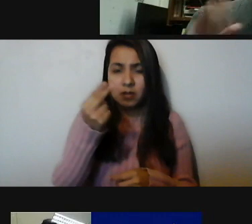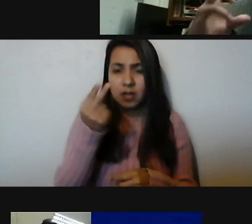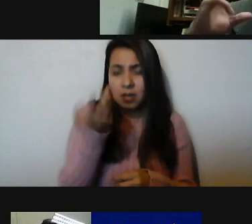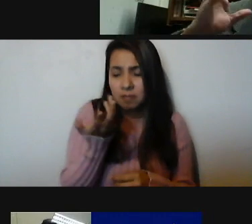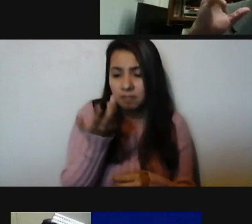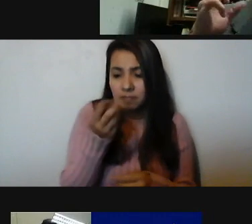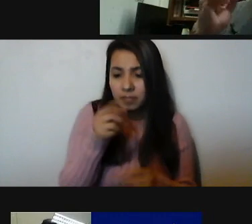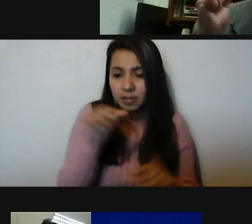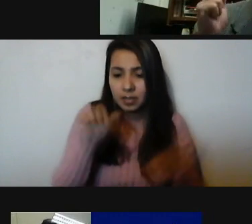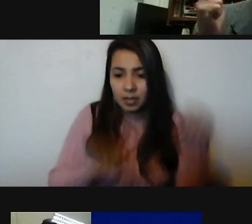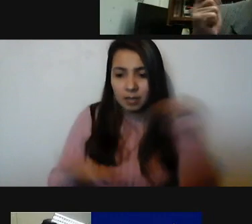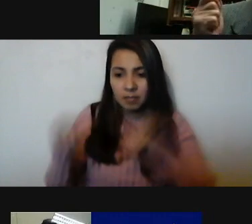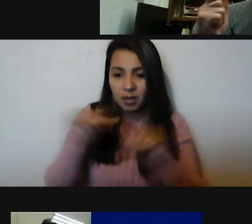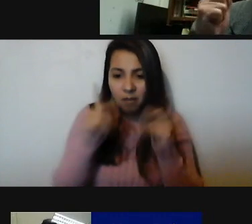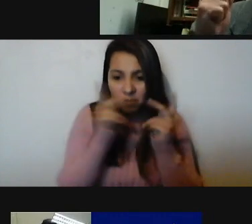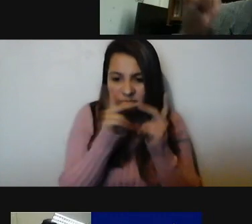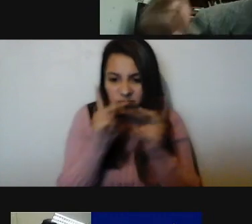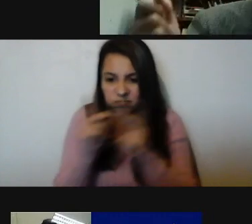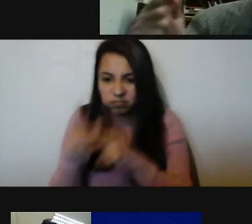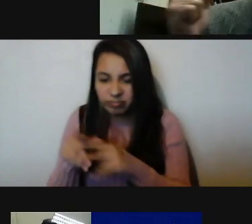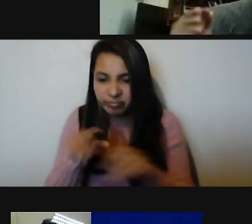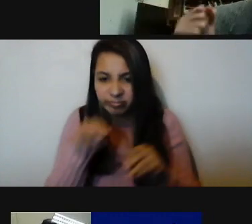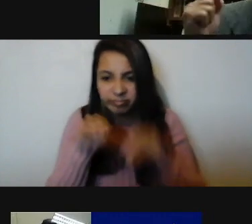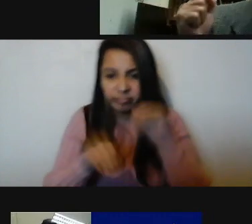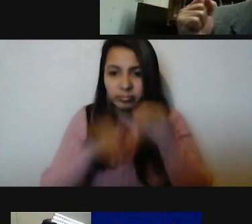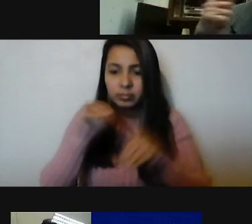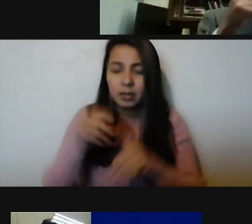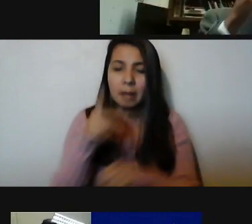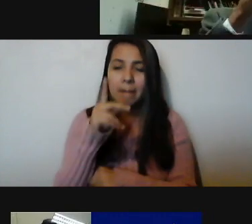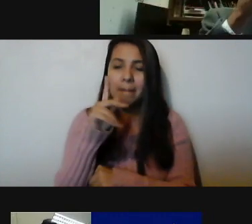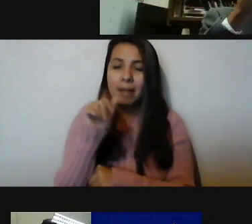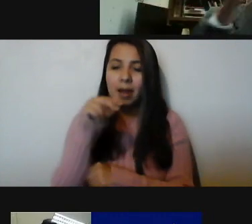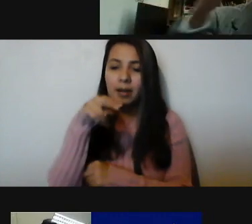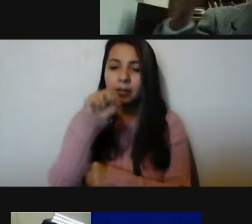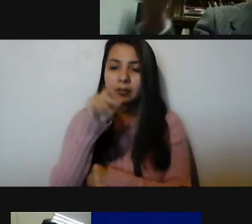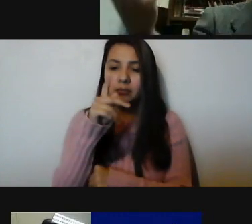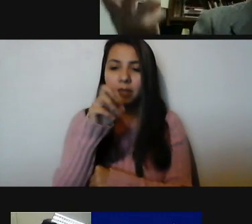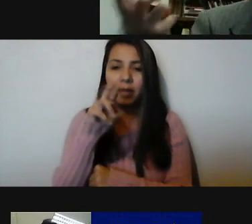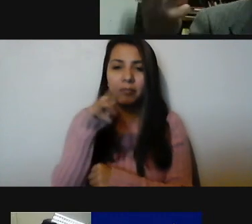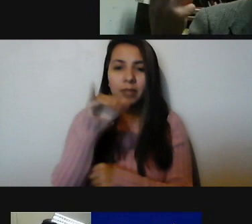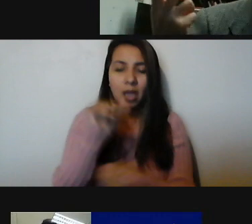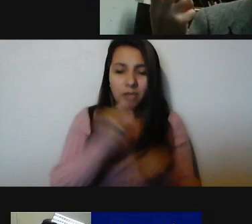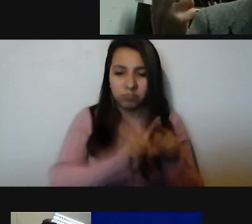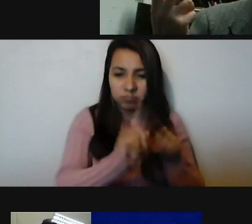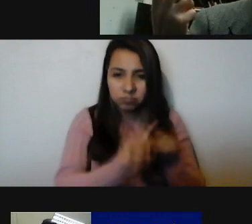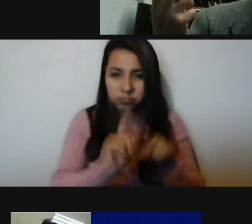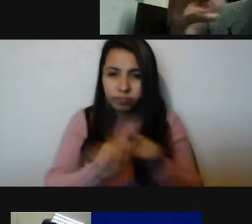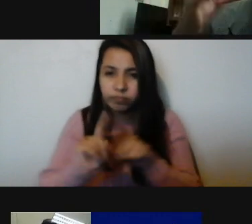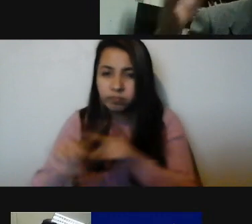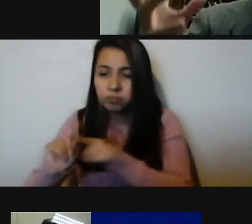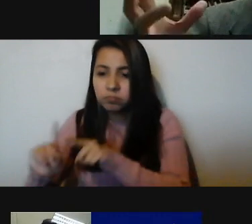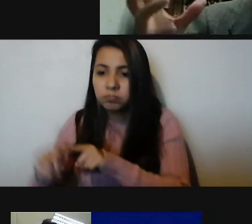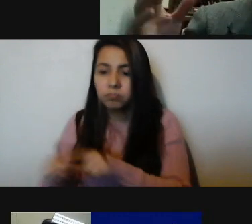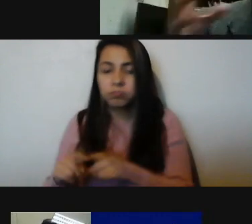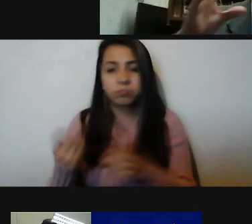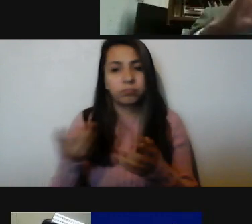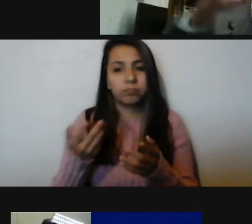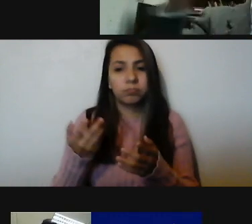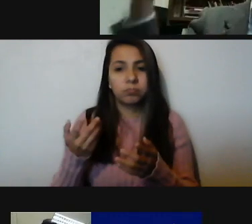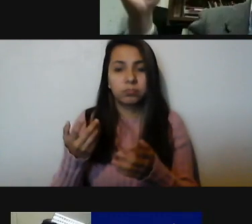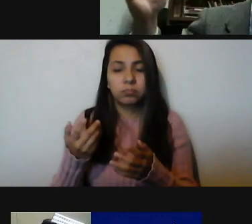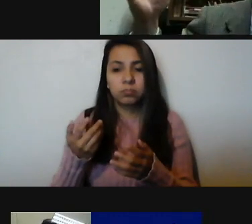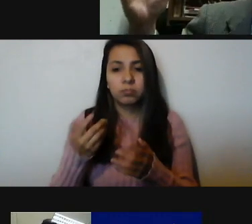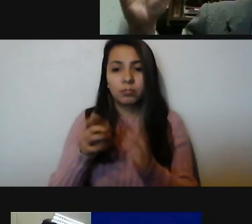también, es que no necesitamos esta panspermia química ni tampoco necesitamos esta panspermia, me refiero a panspermia con